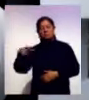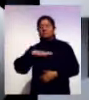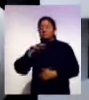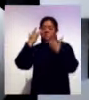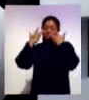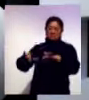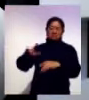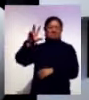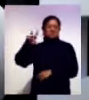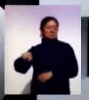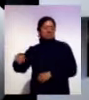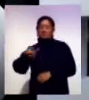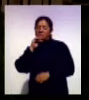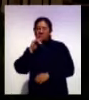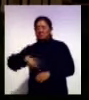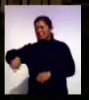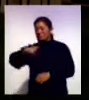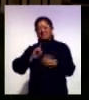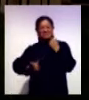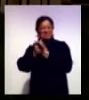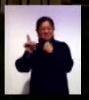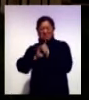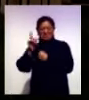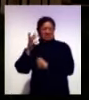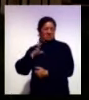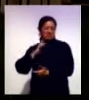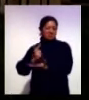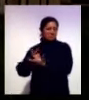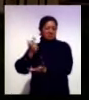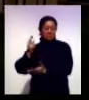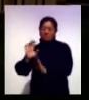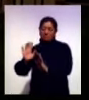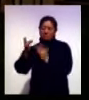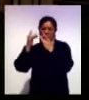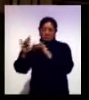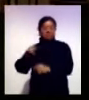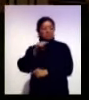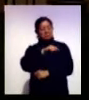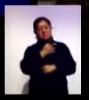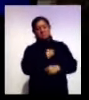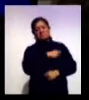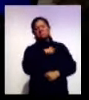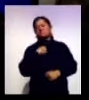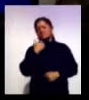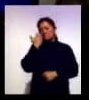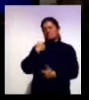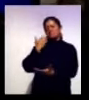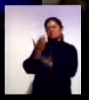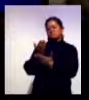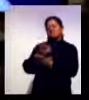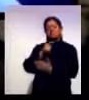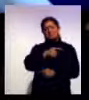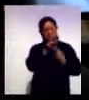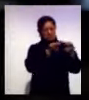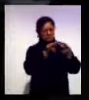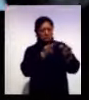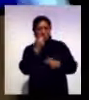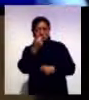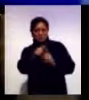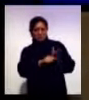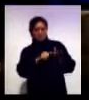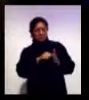evento debido a la situación política que ha enfrentado en las últimas semanas. Aunque España solo ha tenido un mes para prepararse para la cumbre, la ministra